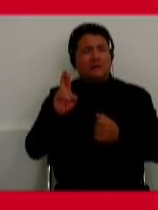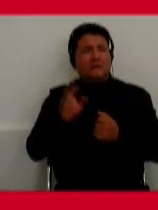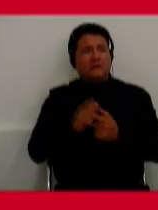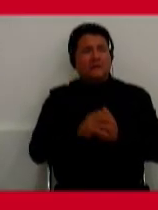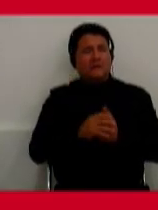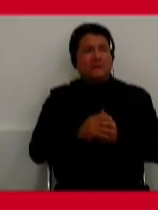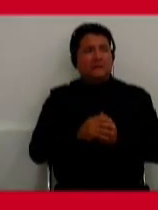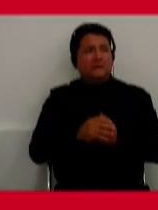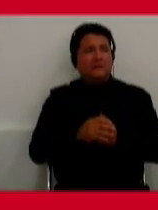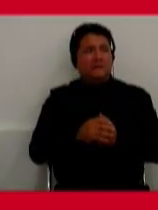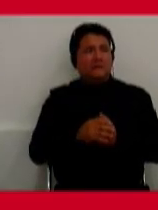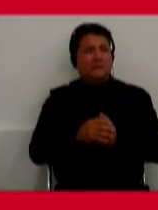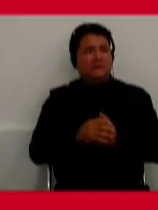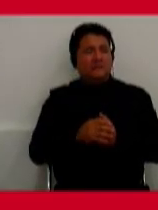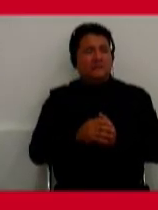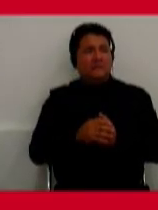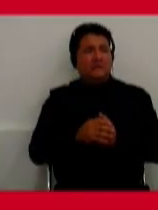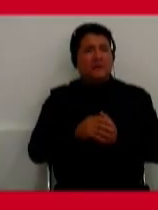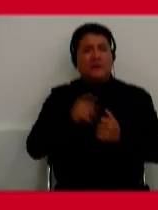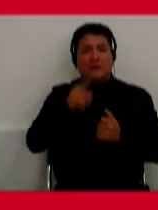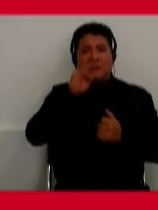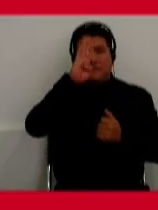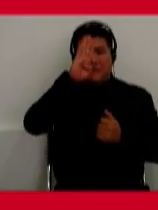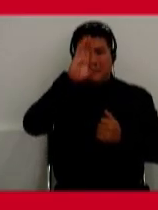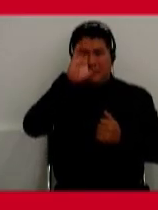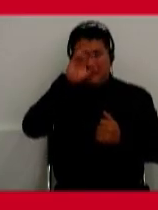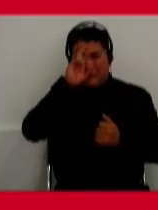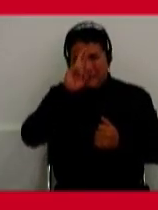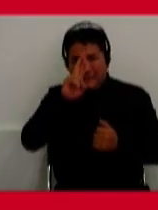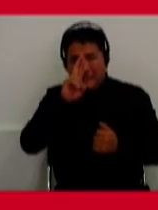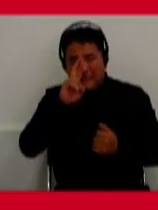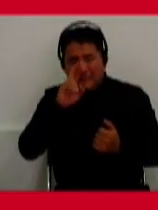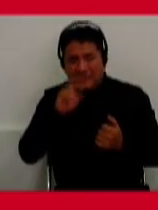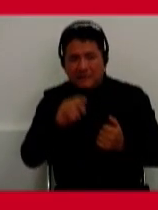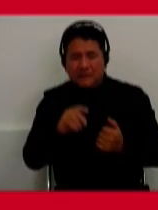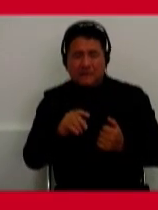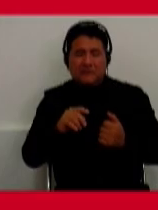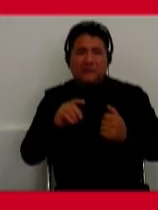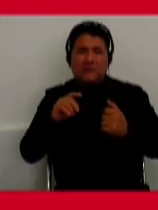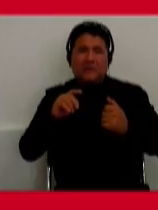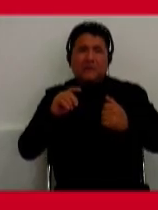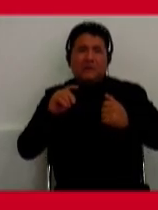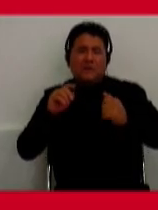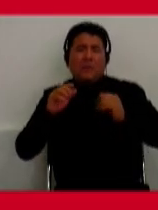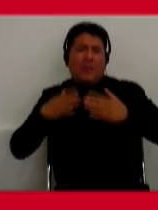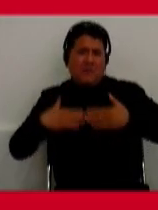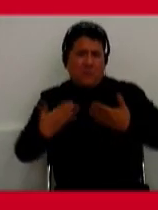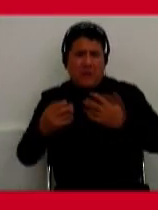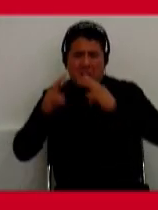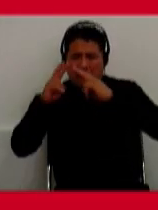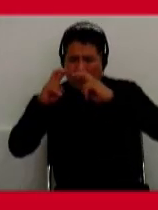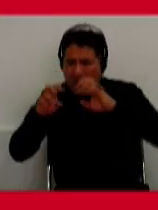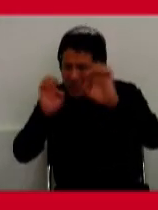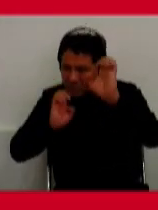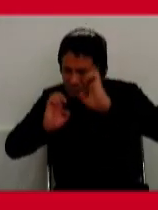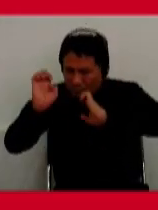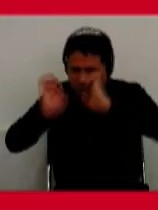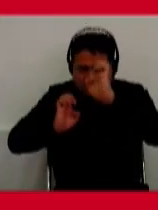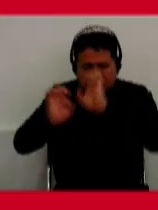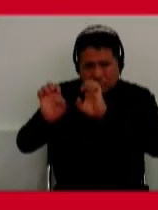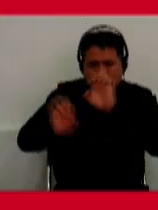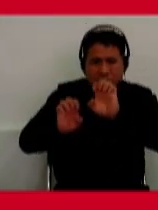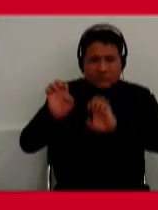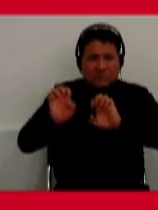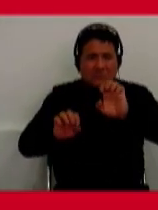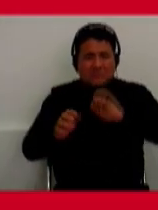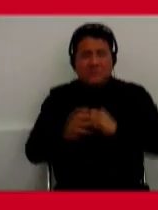nos damos claro que una sensibilización mina jamás va a ser lineal, ¿no? Es imposible evaluar. De repente, para un análisis scoping